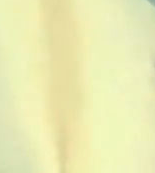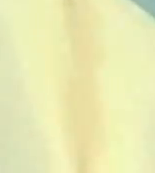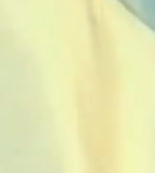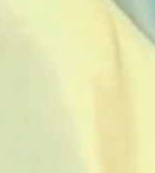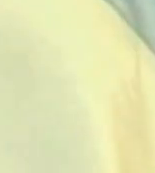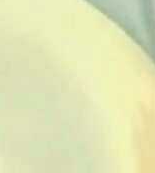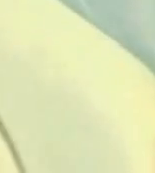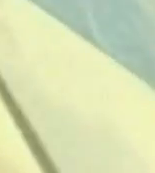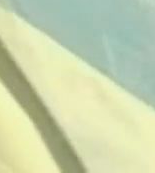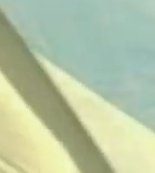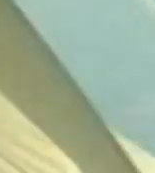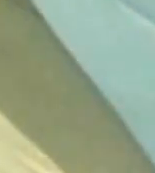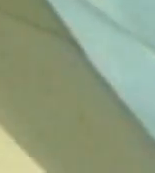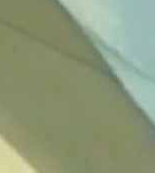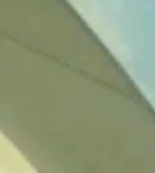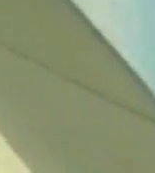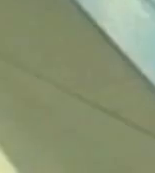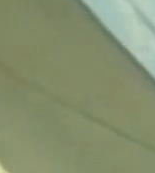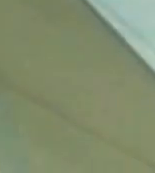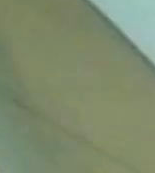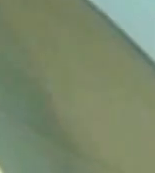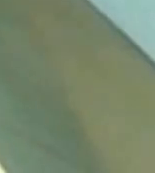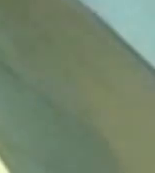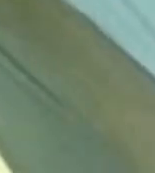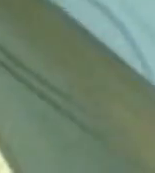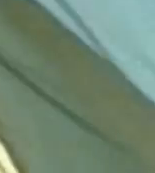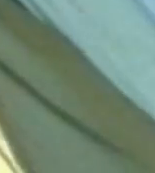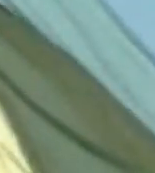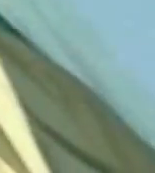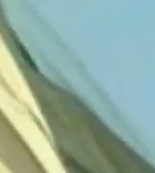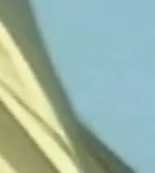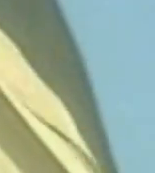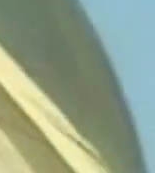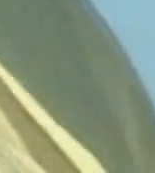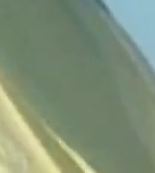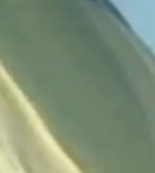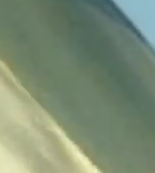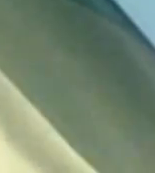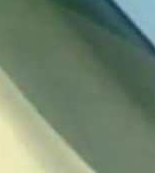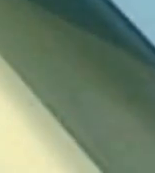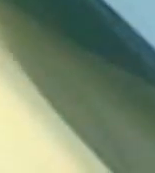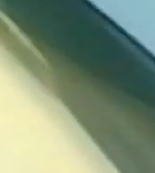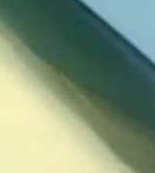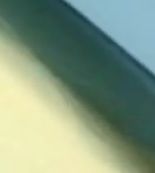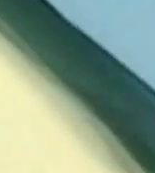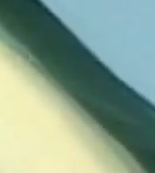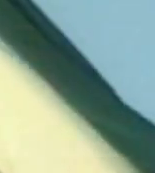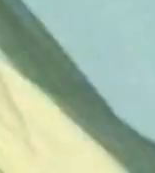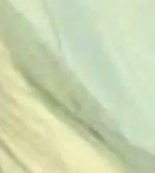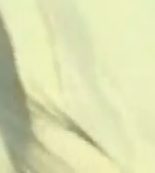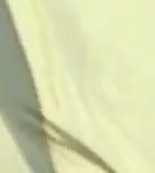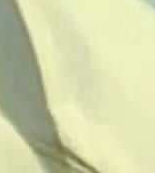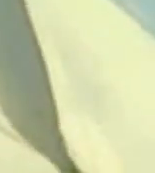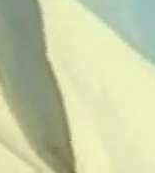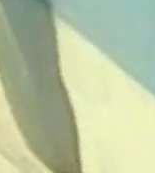aniversario de la Declaración de la Independencia, habla para todo el país la señora Presidenta